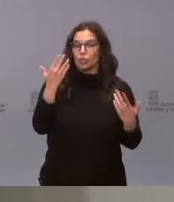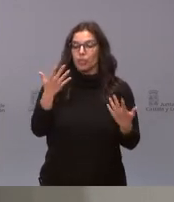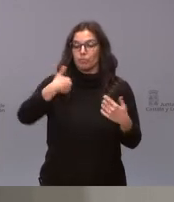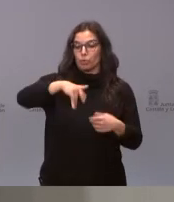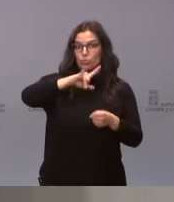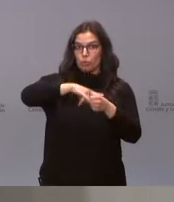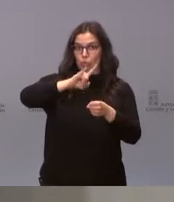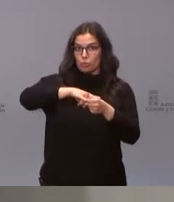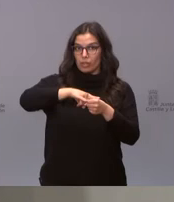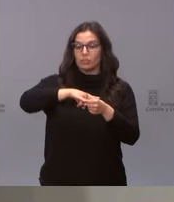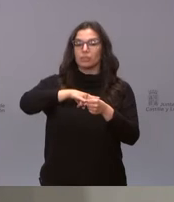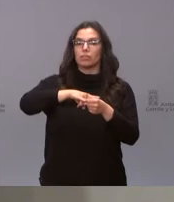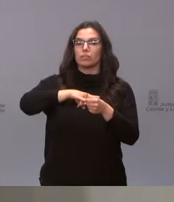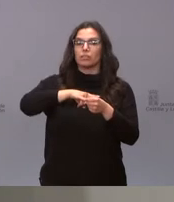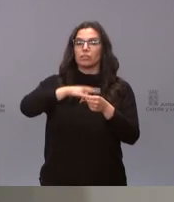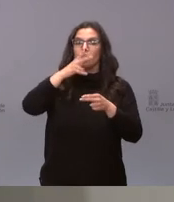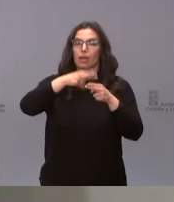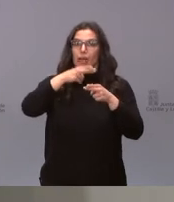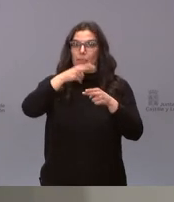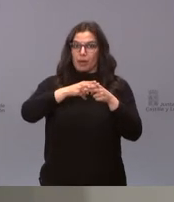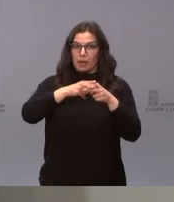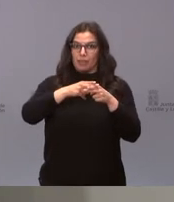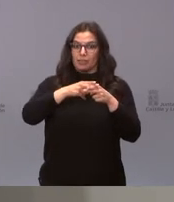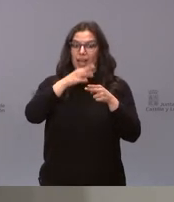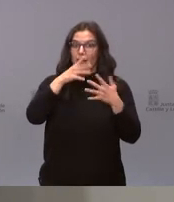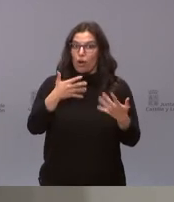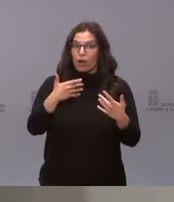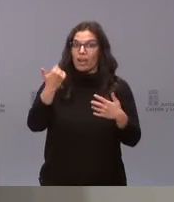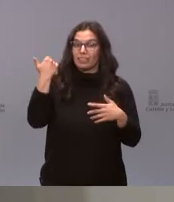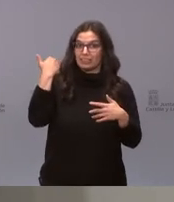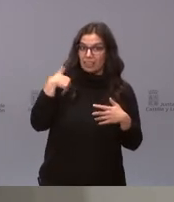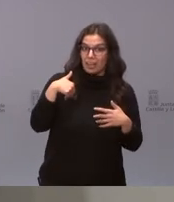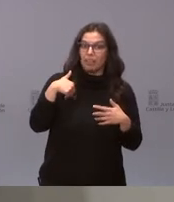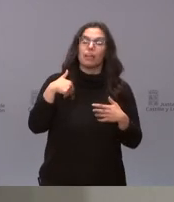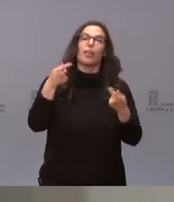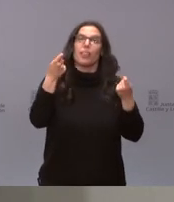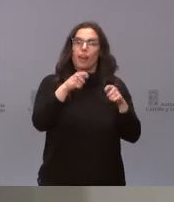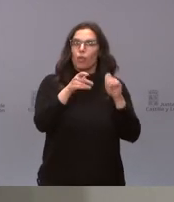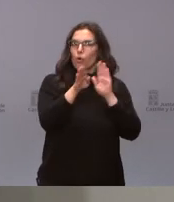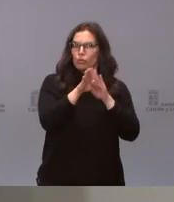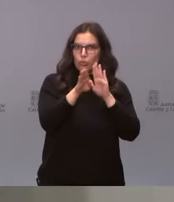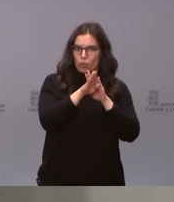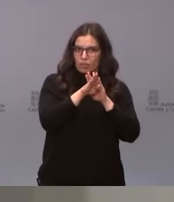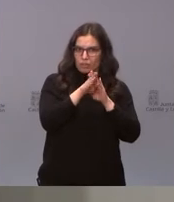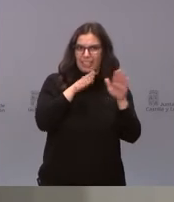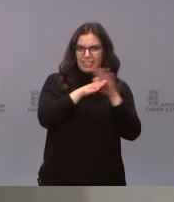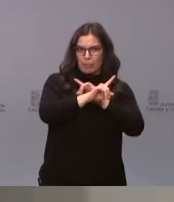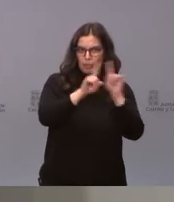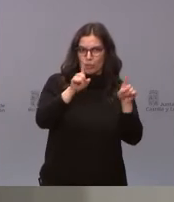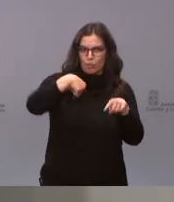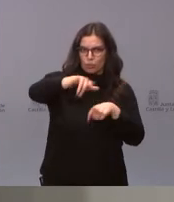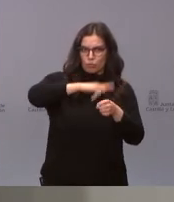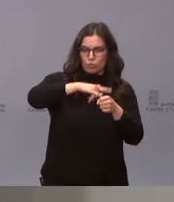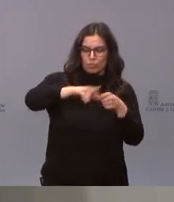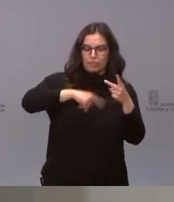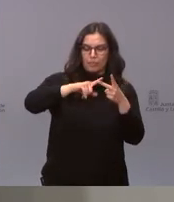el interior de la hostelería en las localidades que aún tengan 150 casos permanecerá cerrado eso por un lado y por otro usted nos dijo